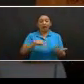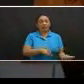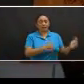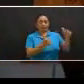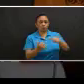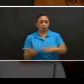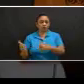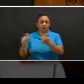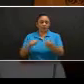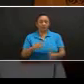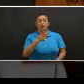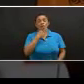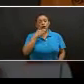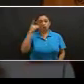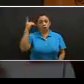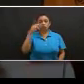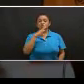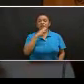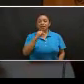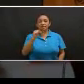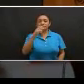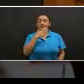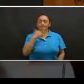Aleluya. Dios es bueno.